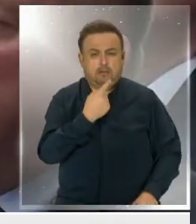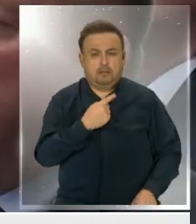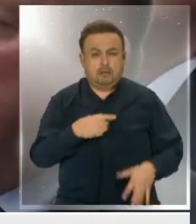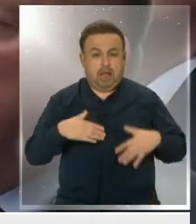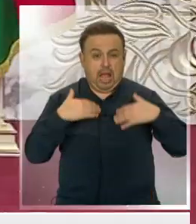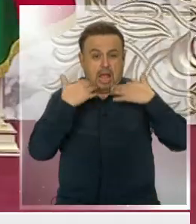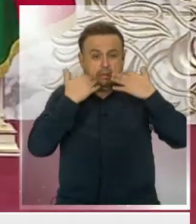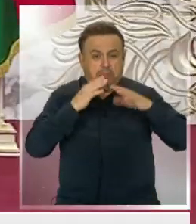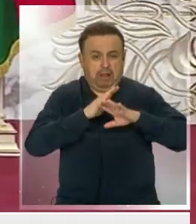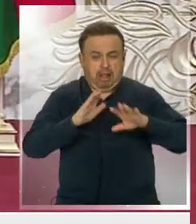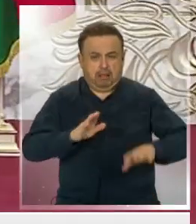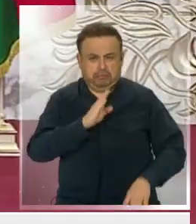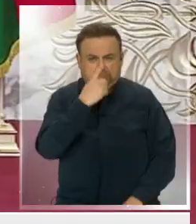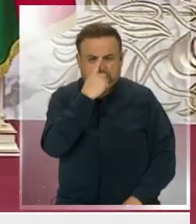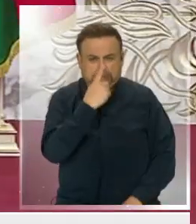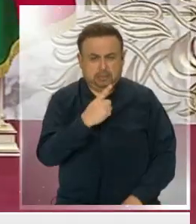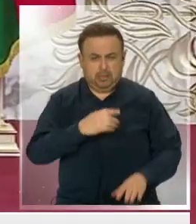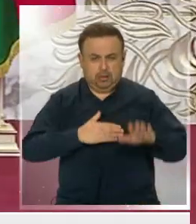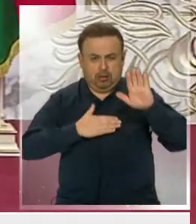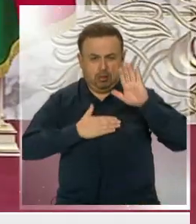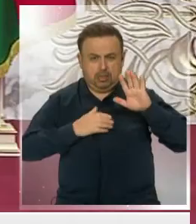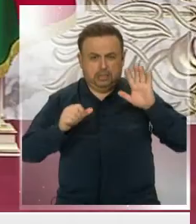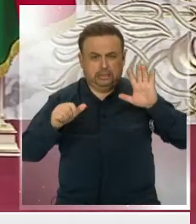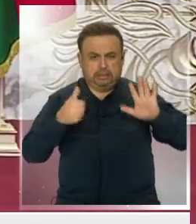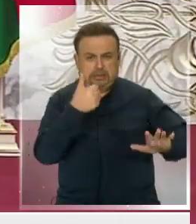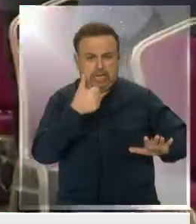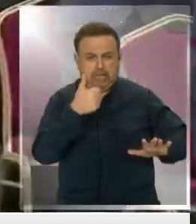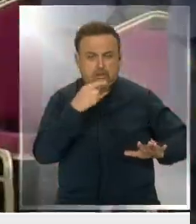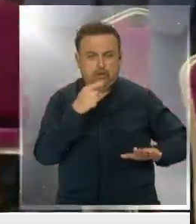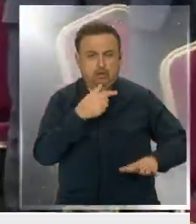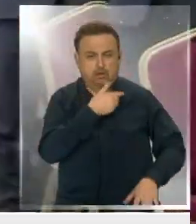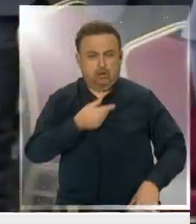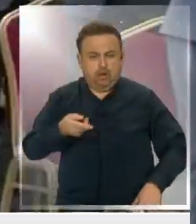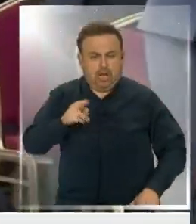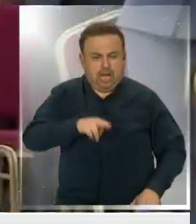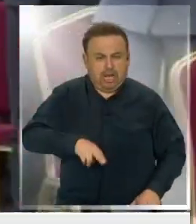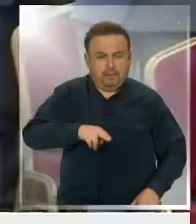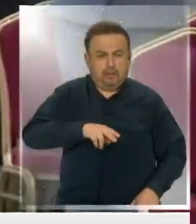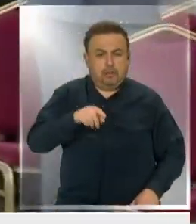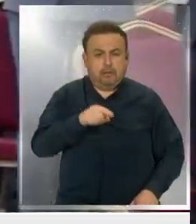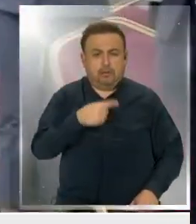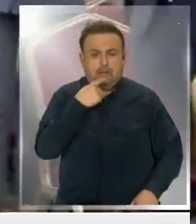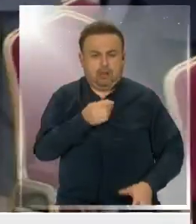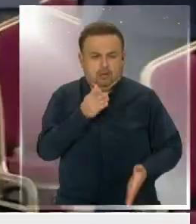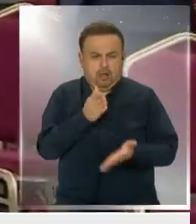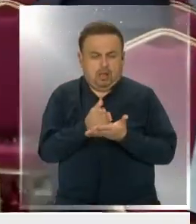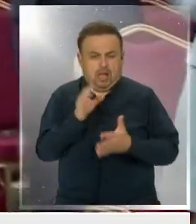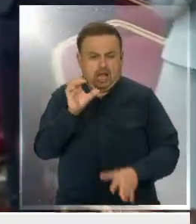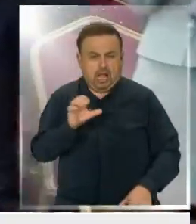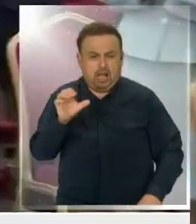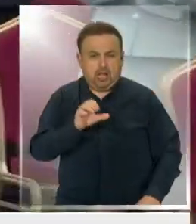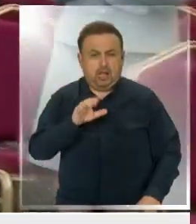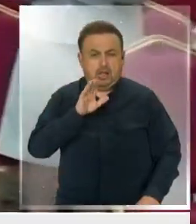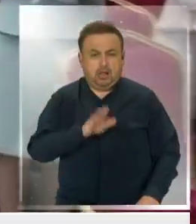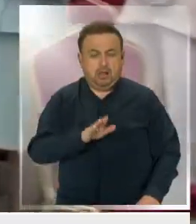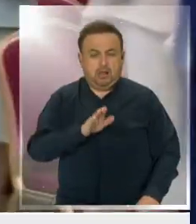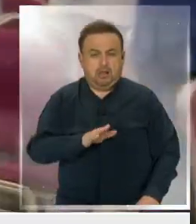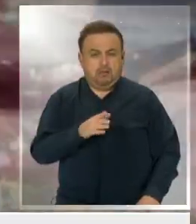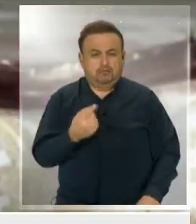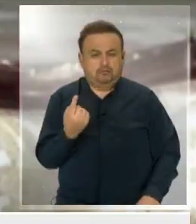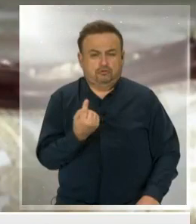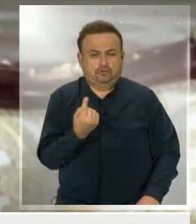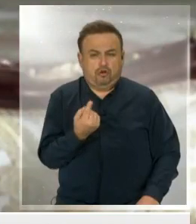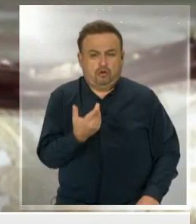entusiasmo. El día en que juró para su sexto mandato consecutivo, el llamado último dictador de Europa se queda cada vez más